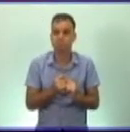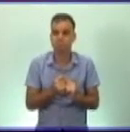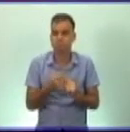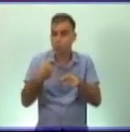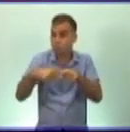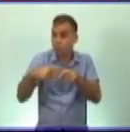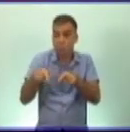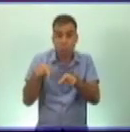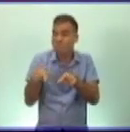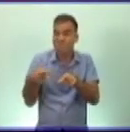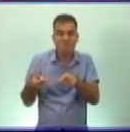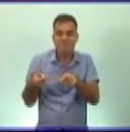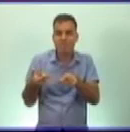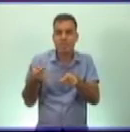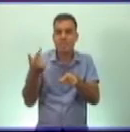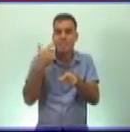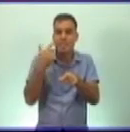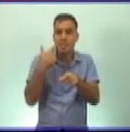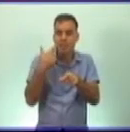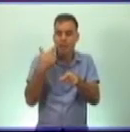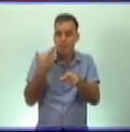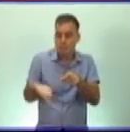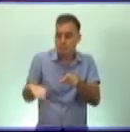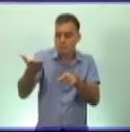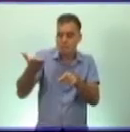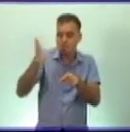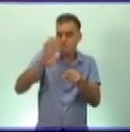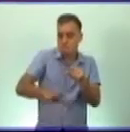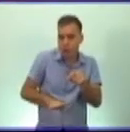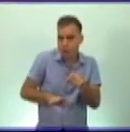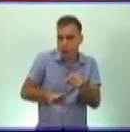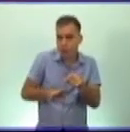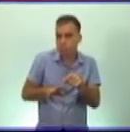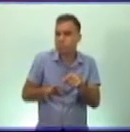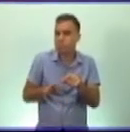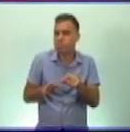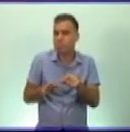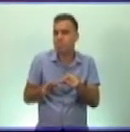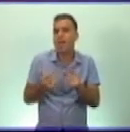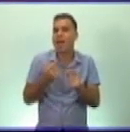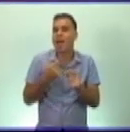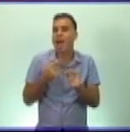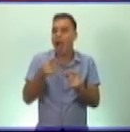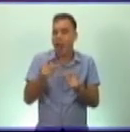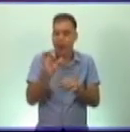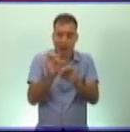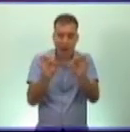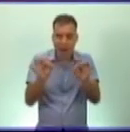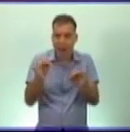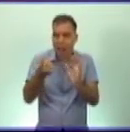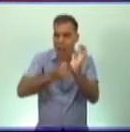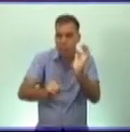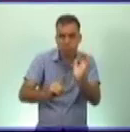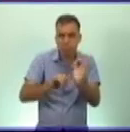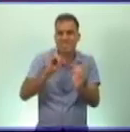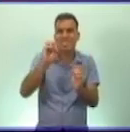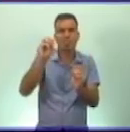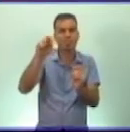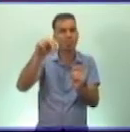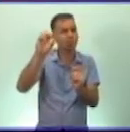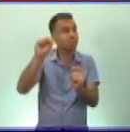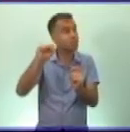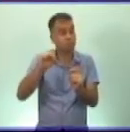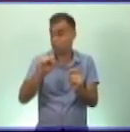una ganancia o pérdida de electrones aparente, porque recuerden que ahí no hay partículas cargadas, no hay iones, son